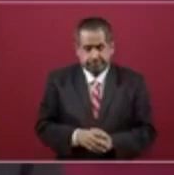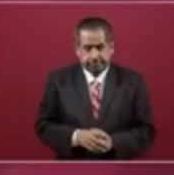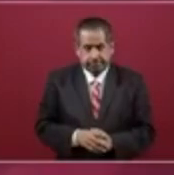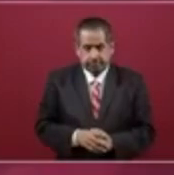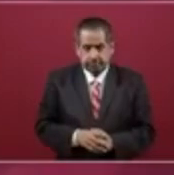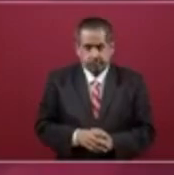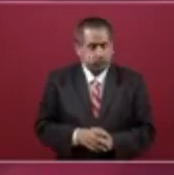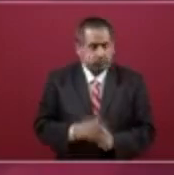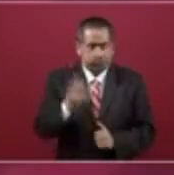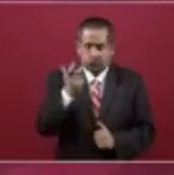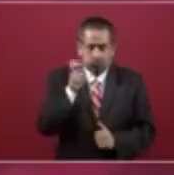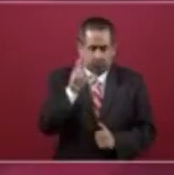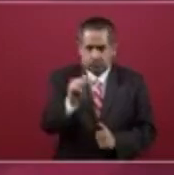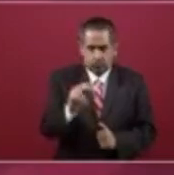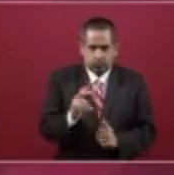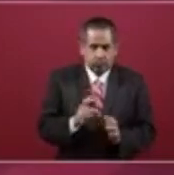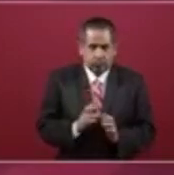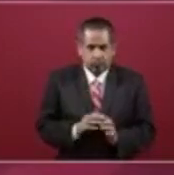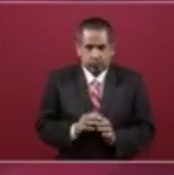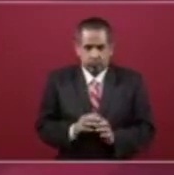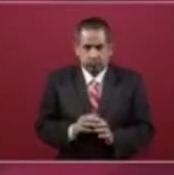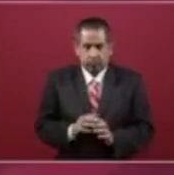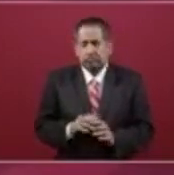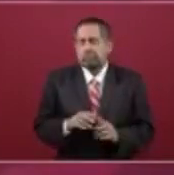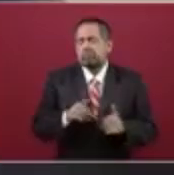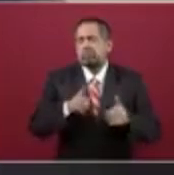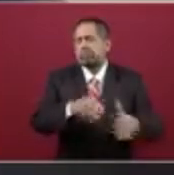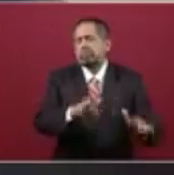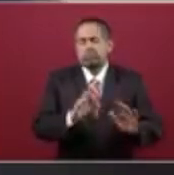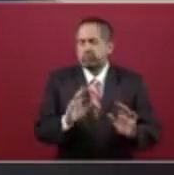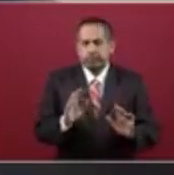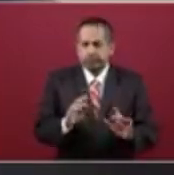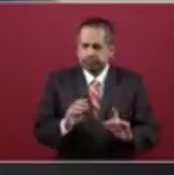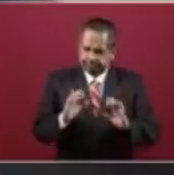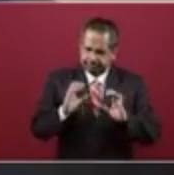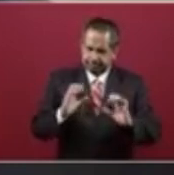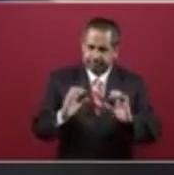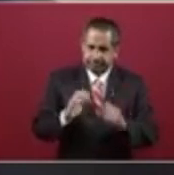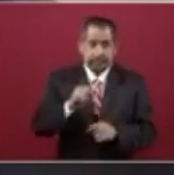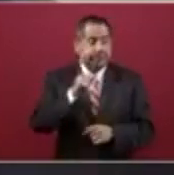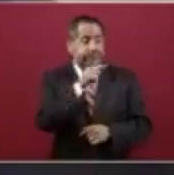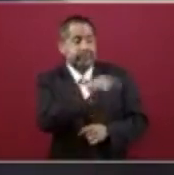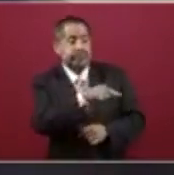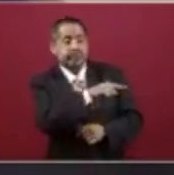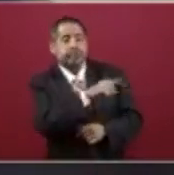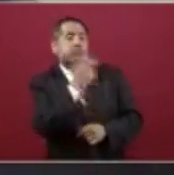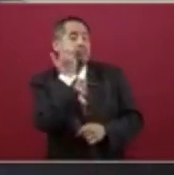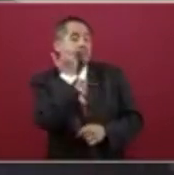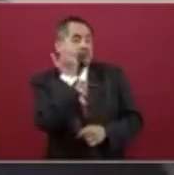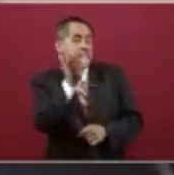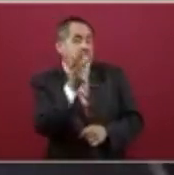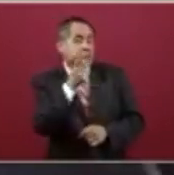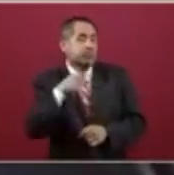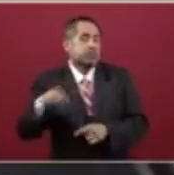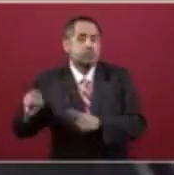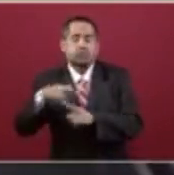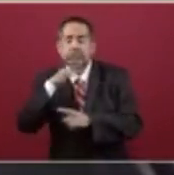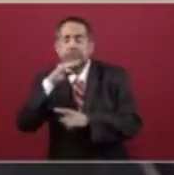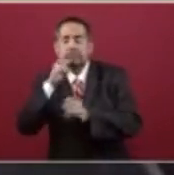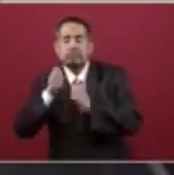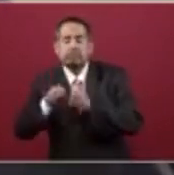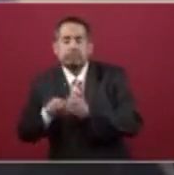lo vamos a descuidar. Eso es lo que les gustaría a nuestros